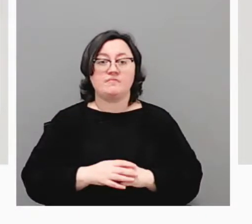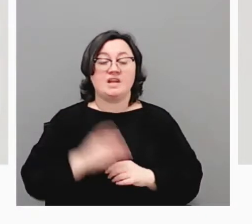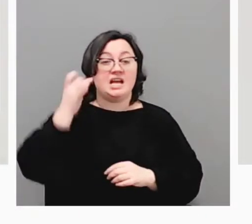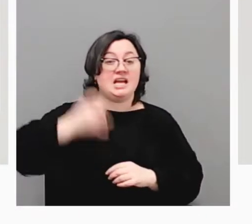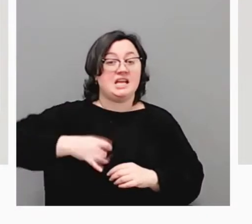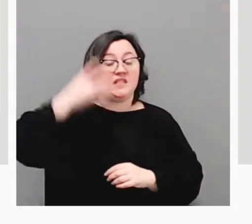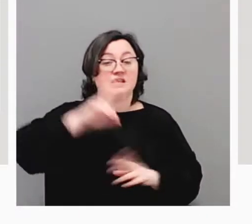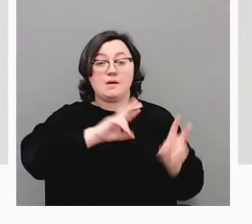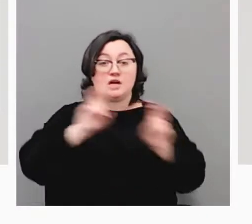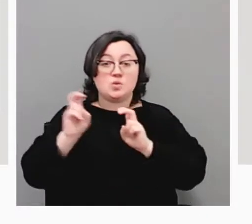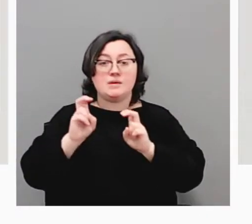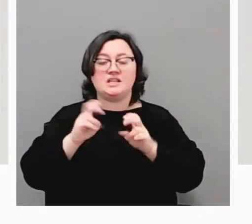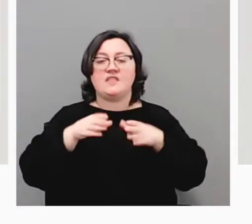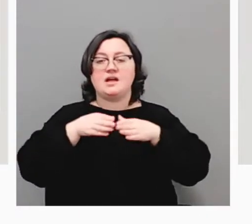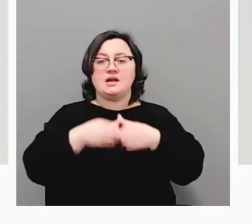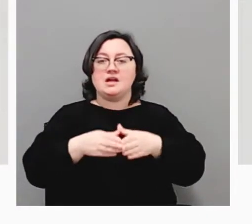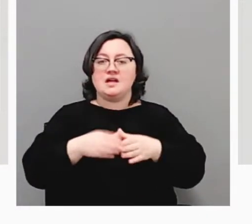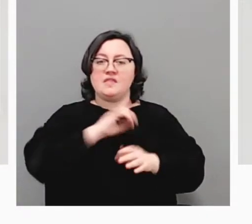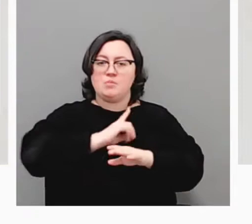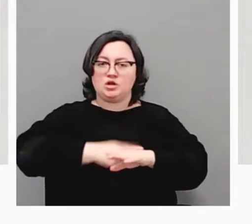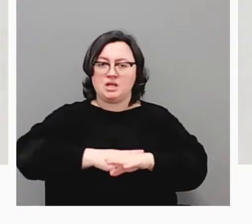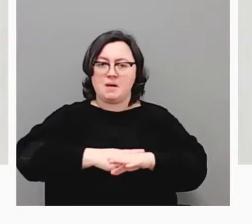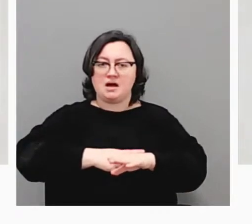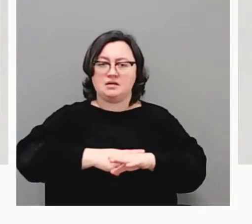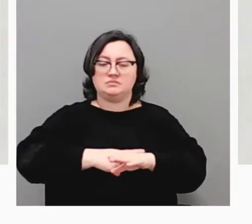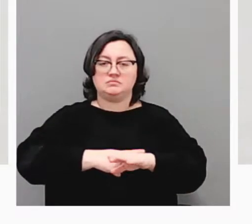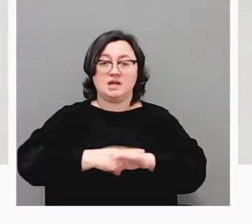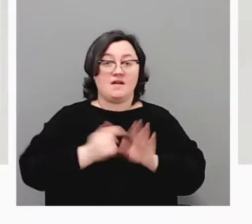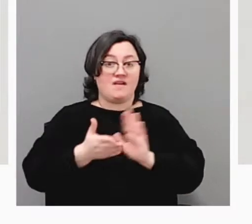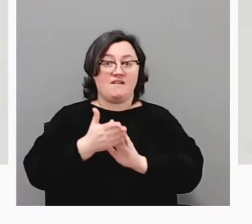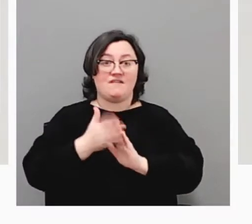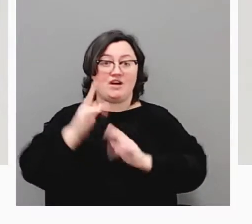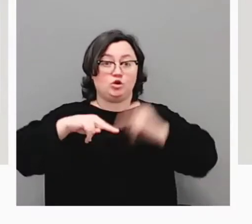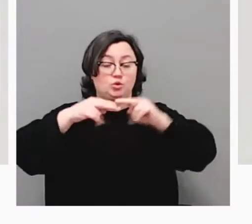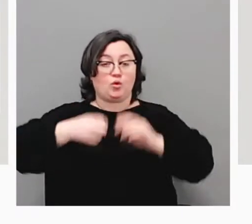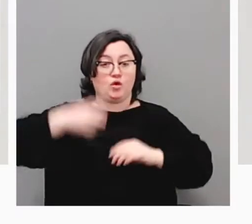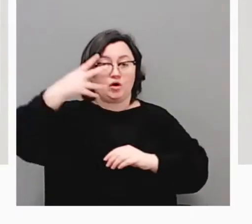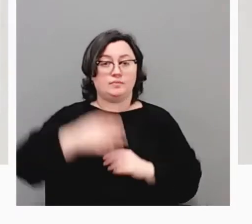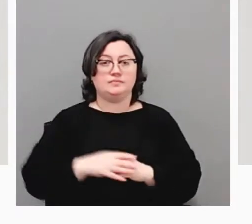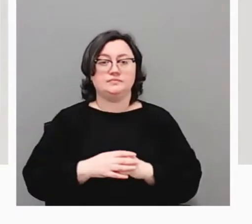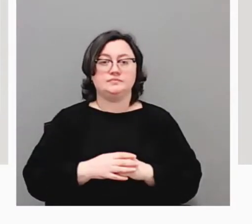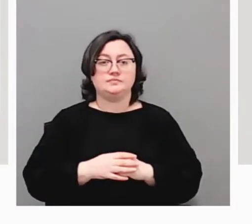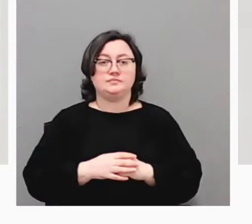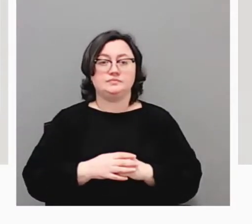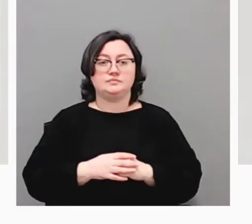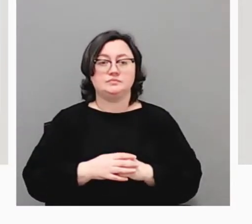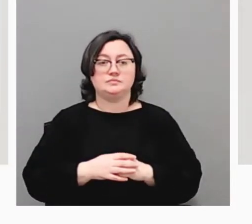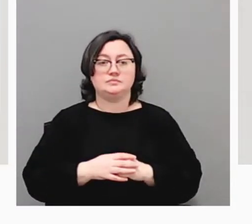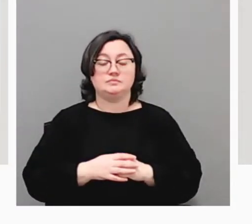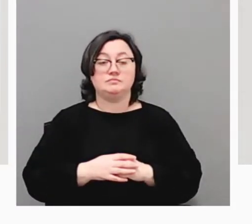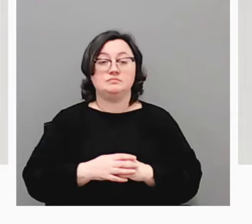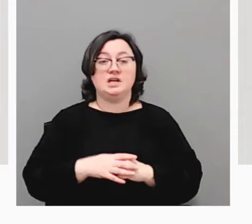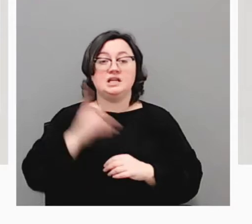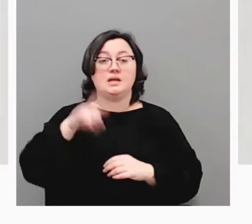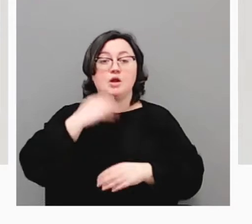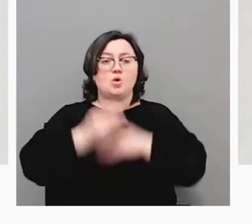la nueva marina deportiva, ya está a punto de iniciar su construcción. Y también utilizaríamos,